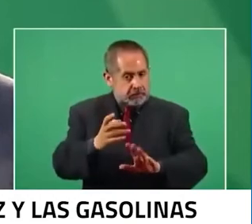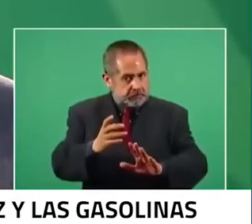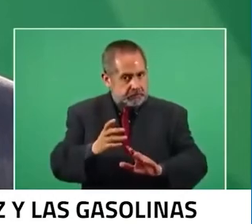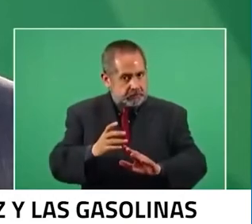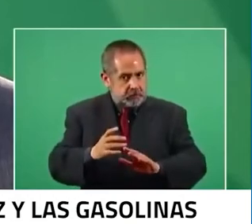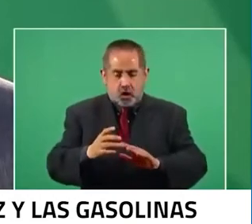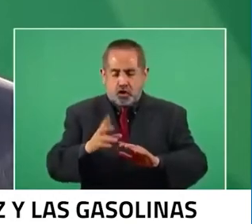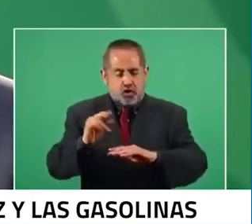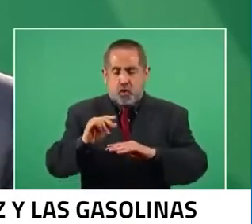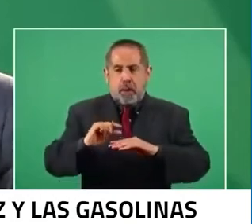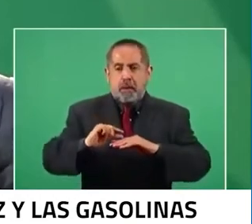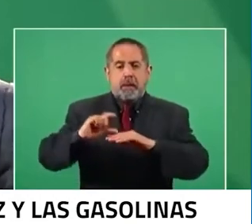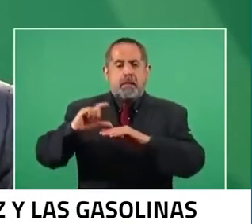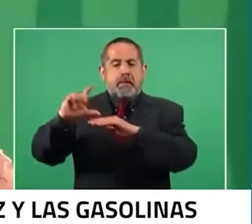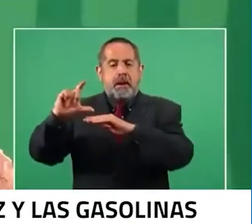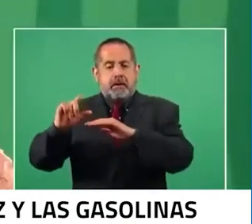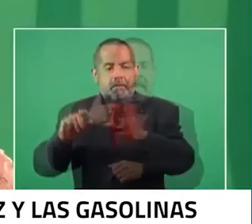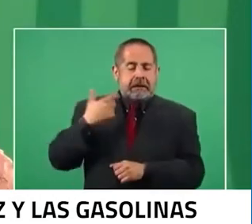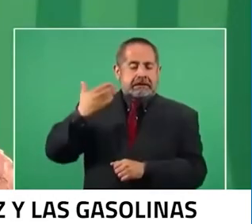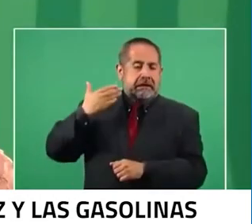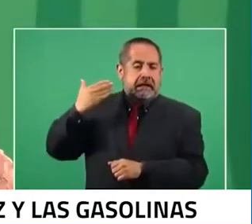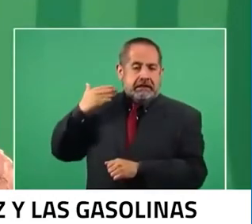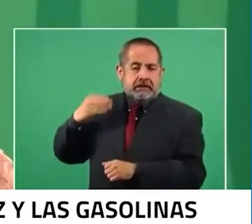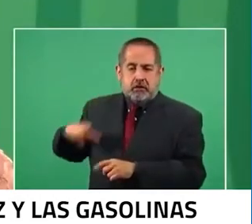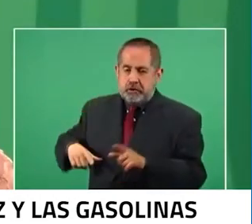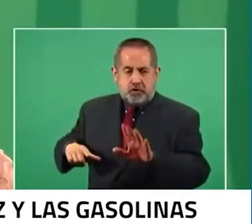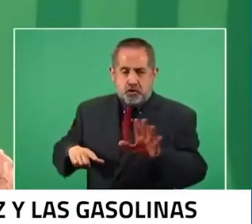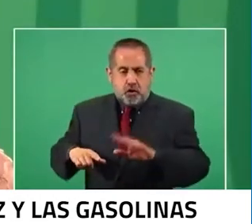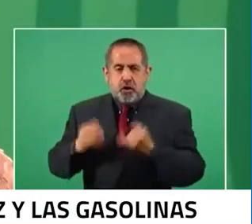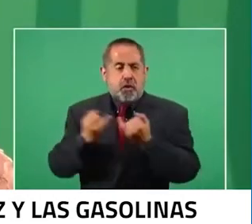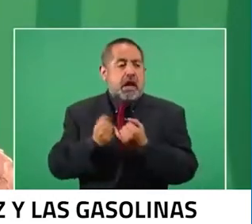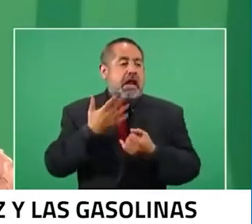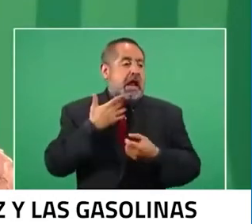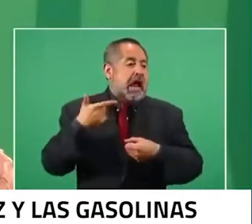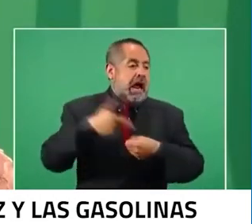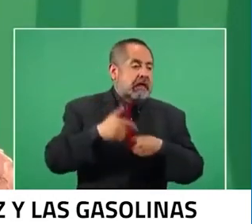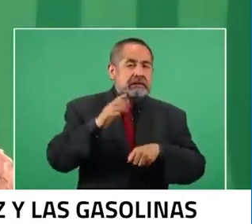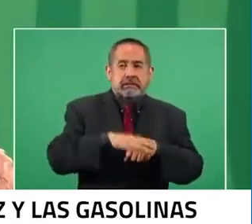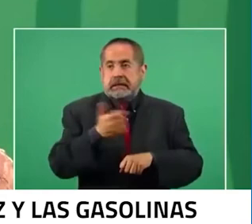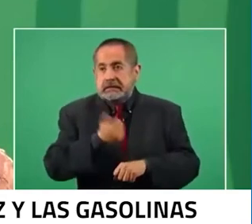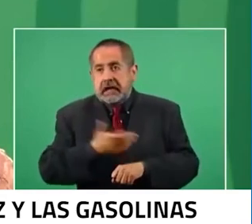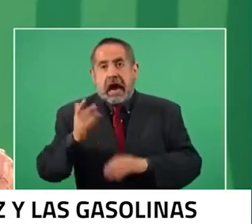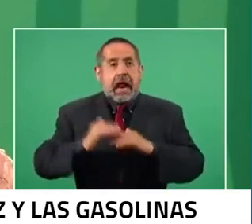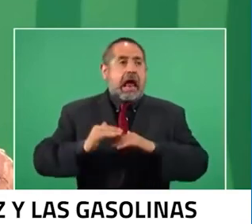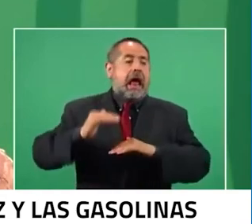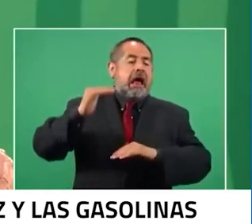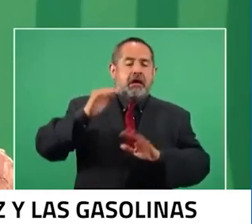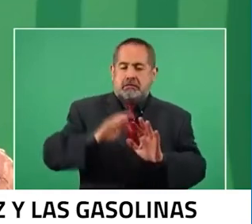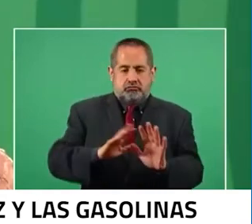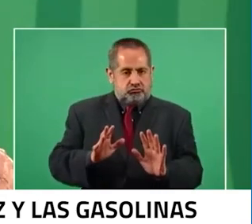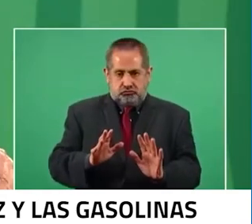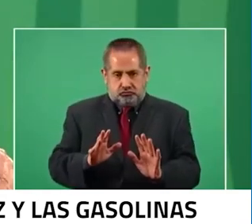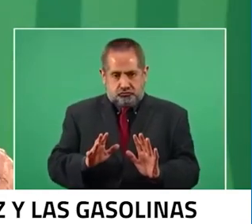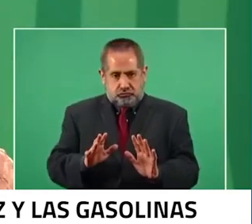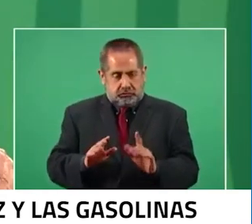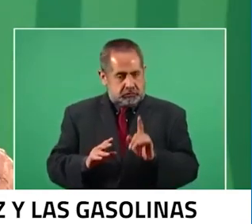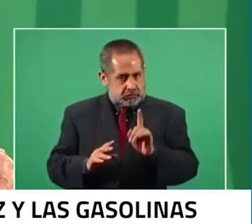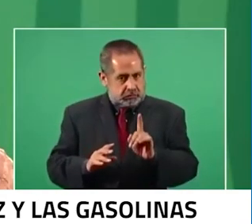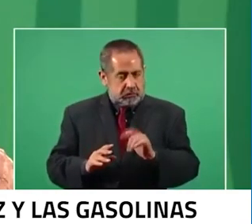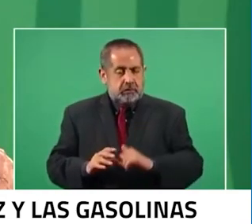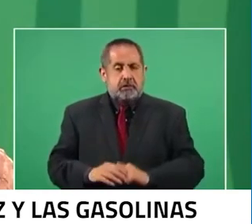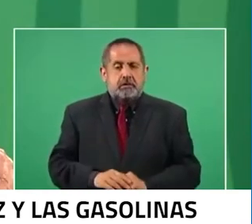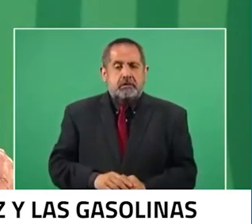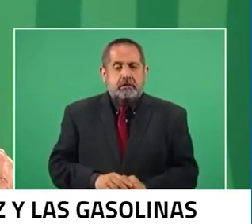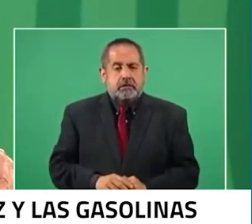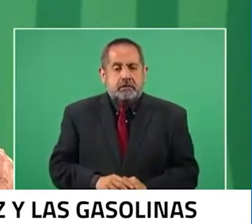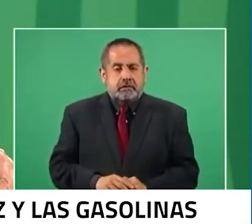No va a aumentar. Lo que pasaba en otros sexenios, no va a haber gasolinazos ni va a aumentar en términos reales el precio de la energía